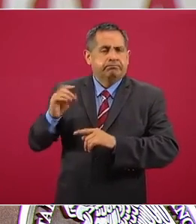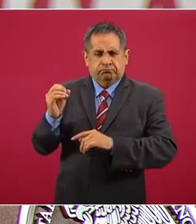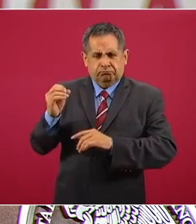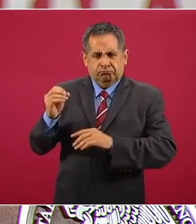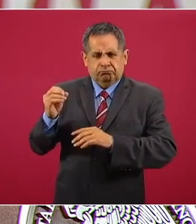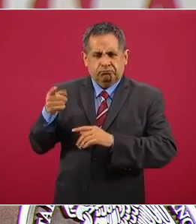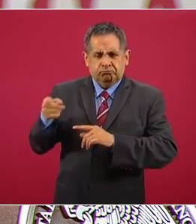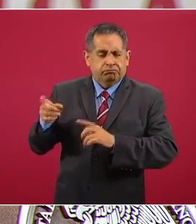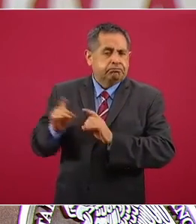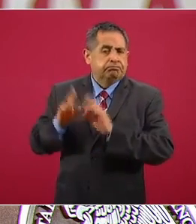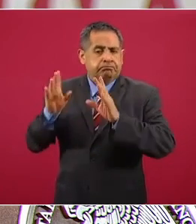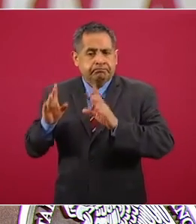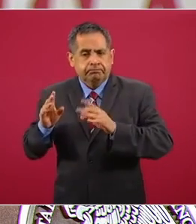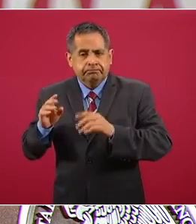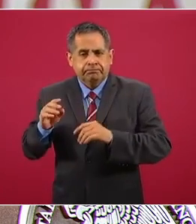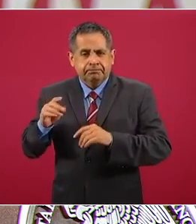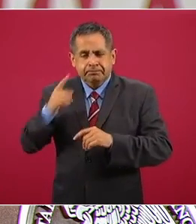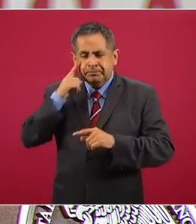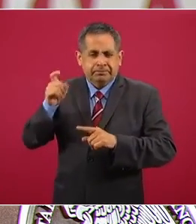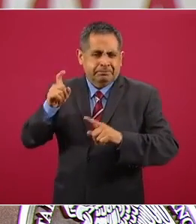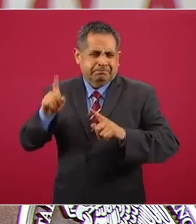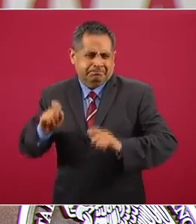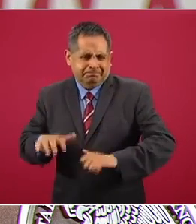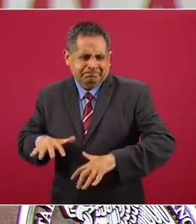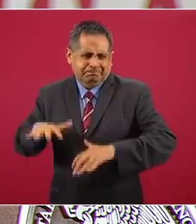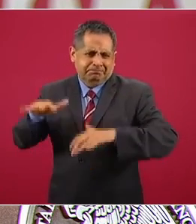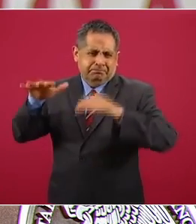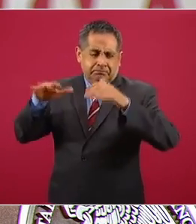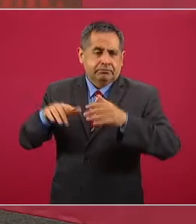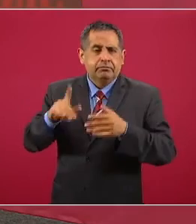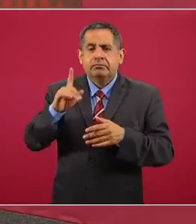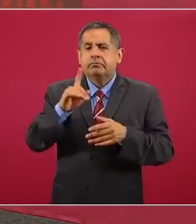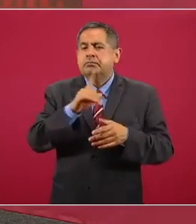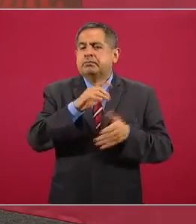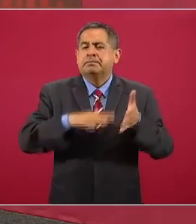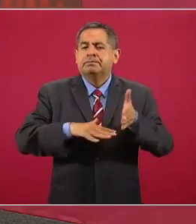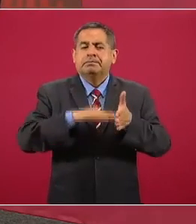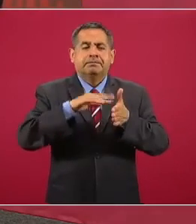octubre, la primera inundación, ¿no? Y el desfogue de la presa de Peñita.